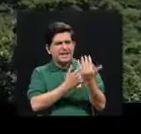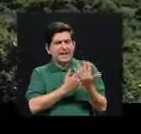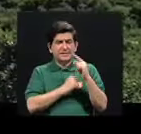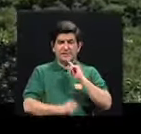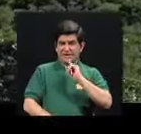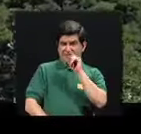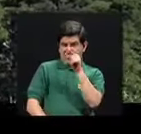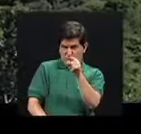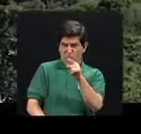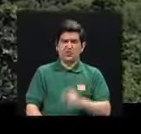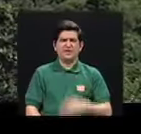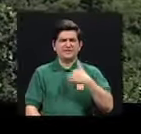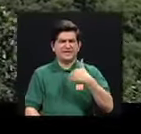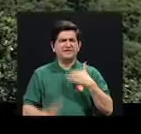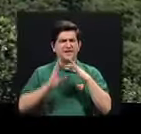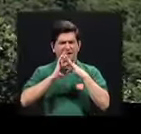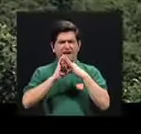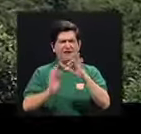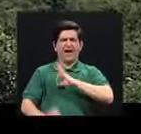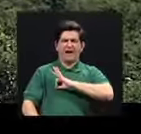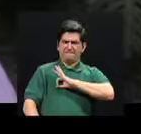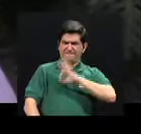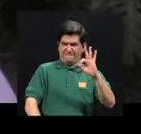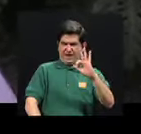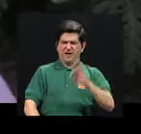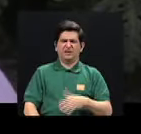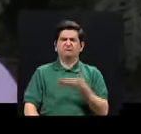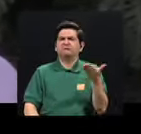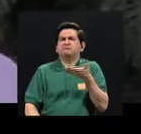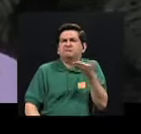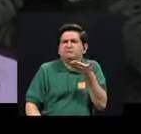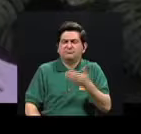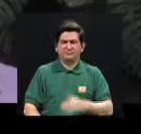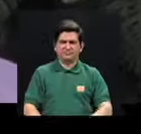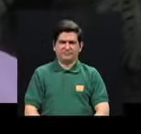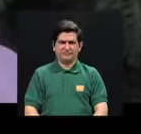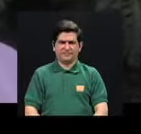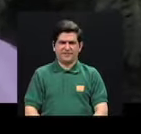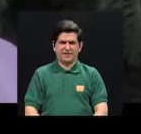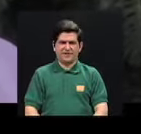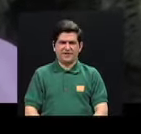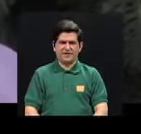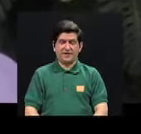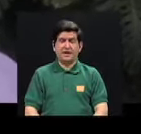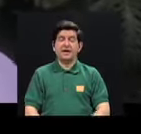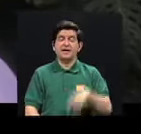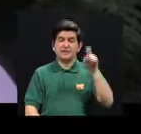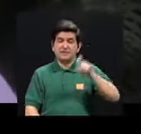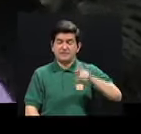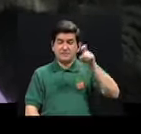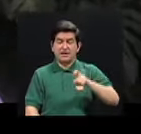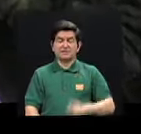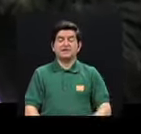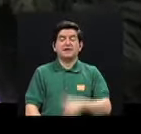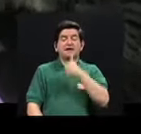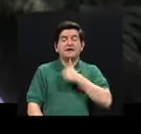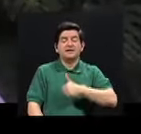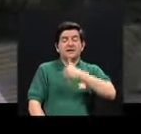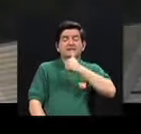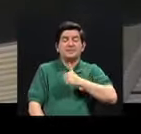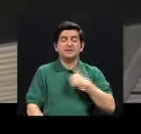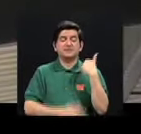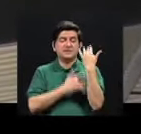La esperanza, como usted dice, tiene mucho que ver con la fe en el sentido de que se ha de ser lo